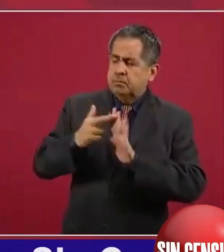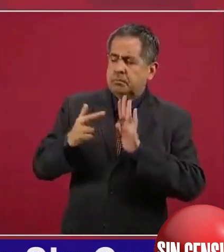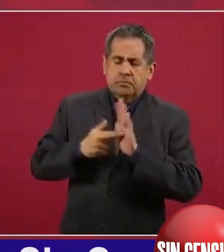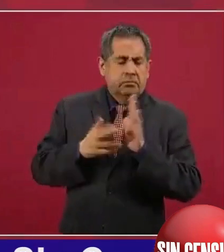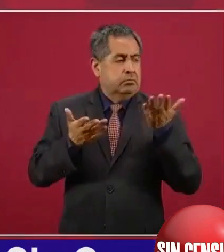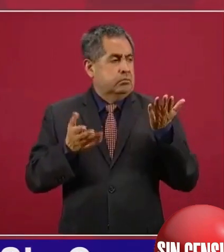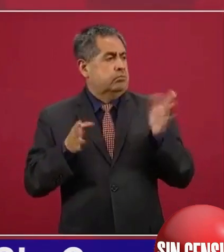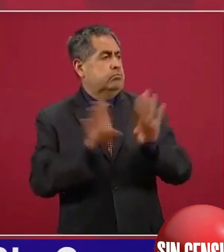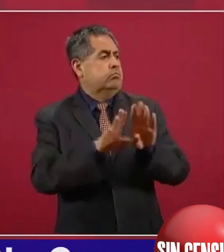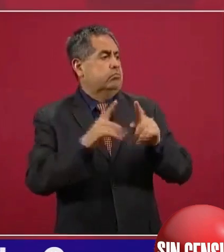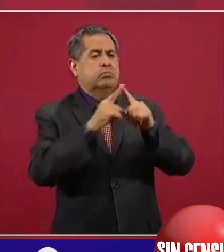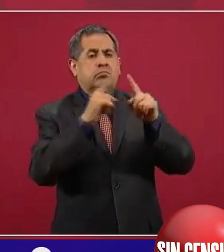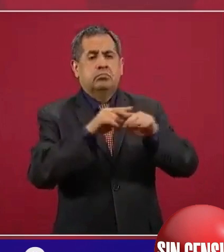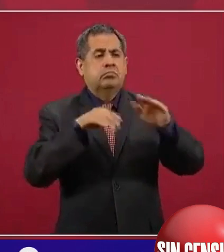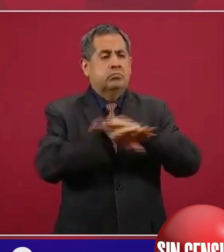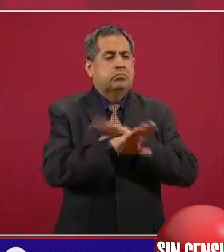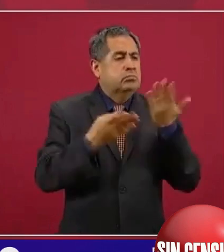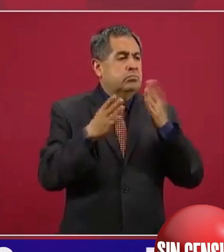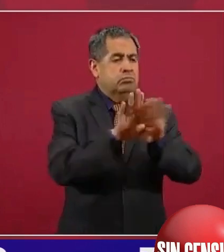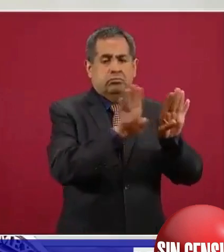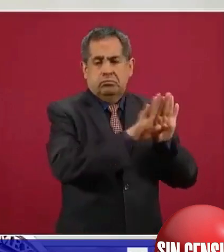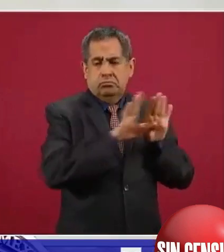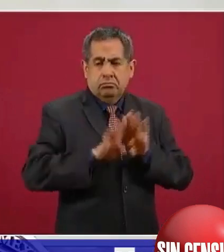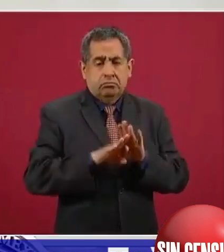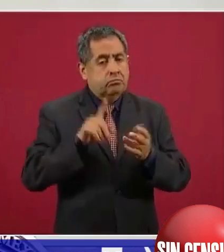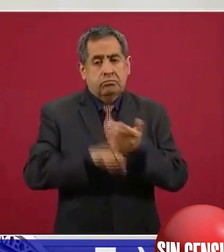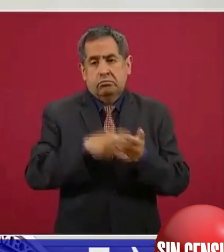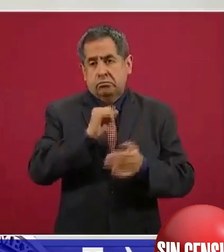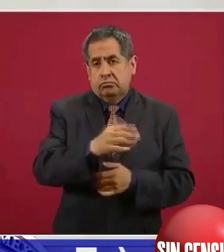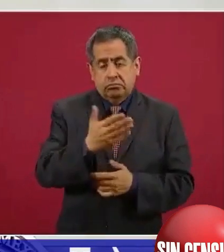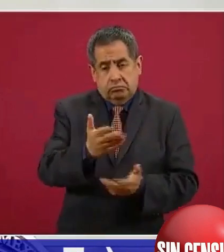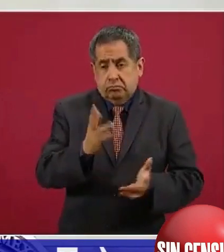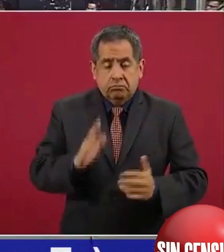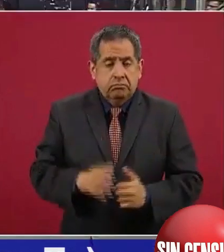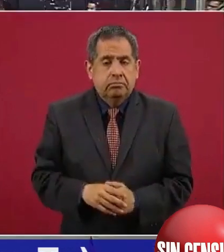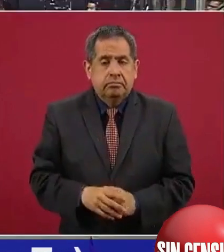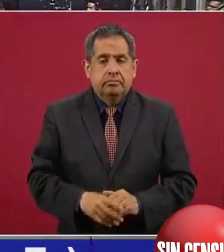suspensión temporal de las actividades eclesiales en los templos. Presidente.